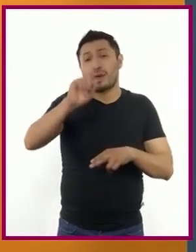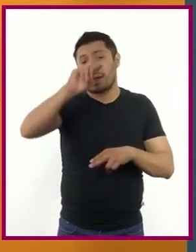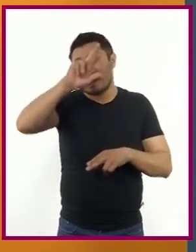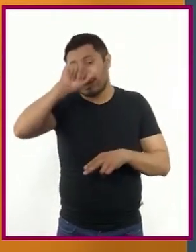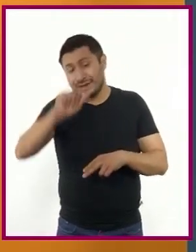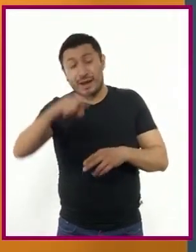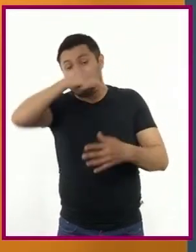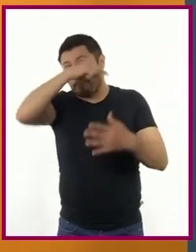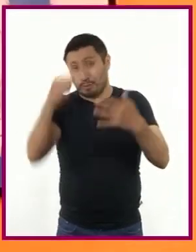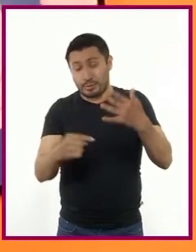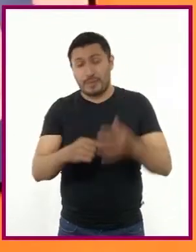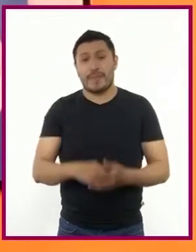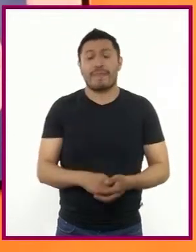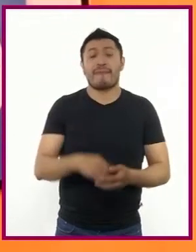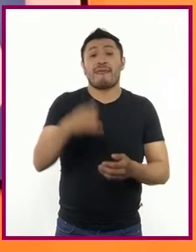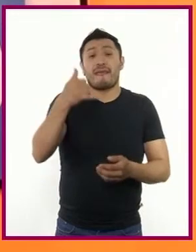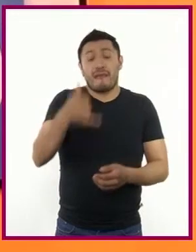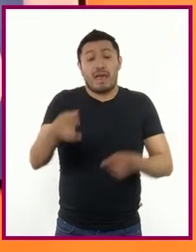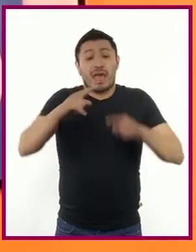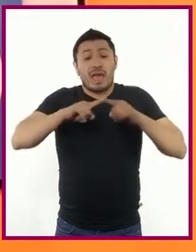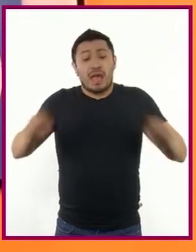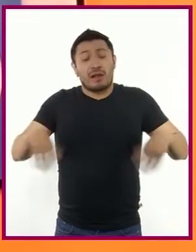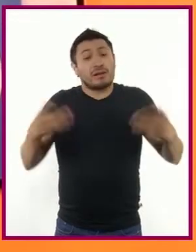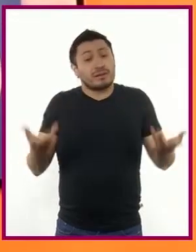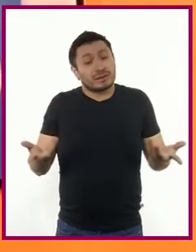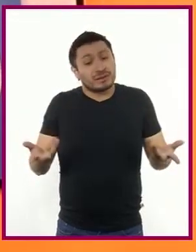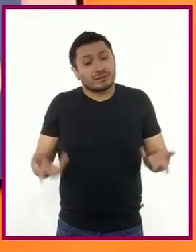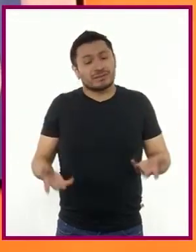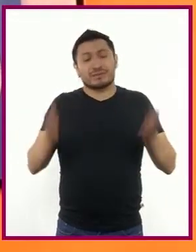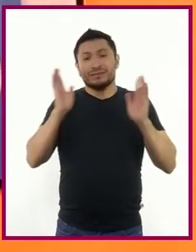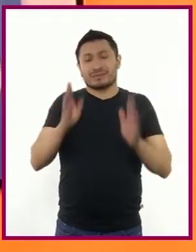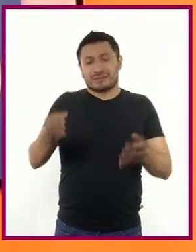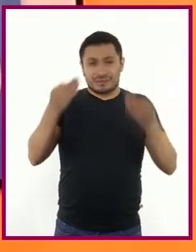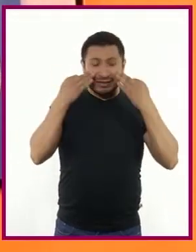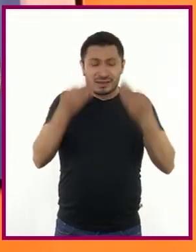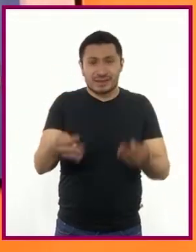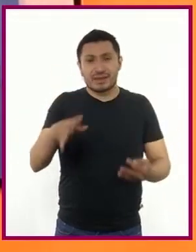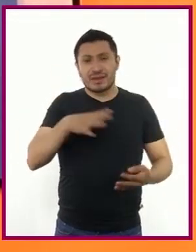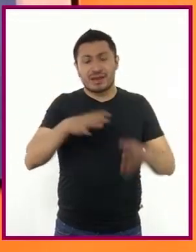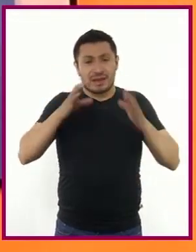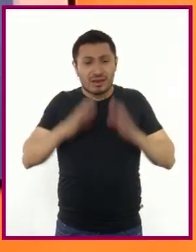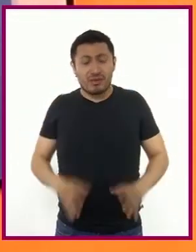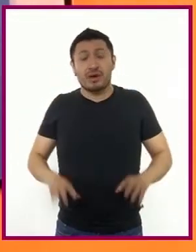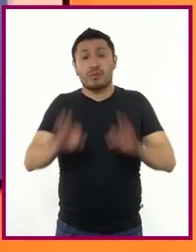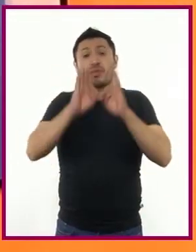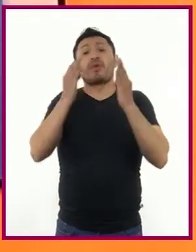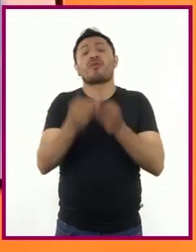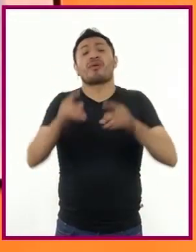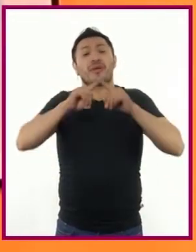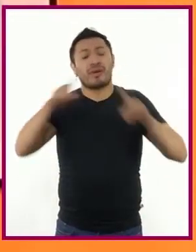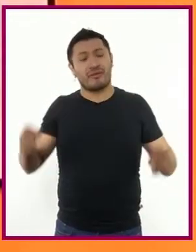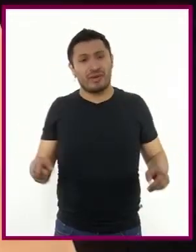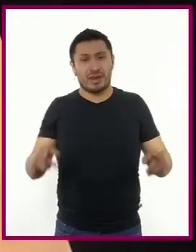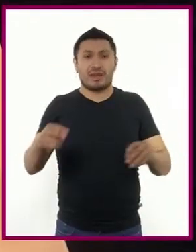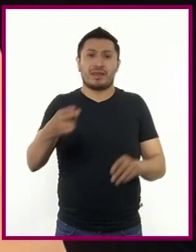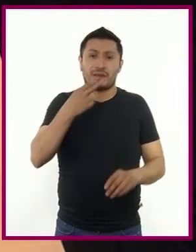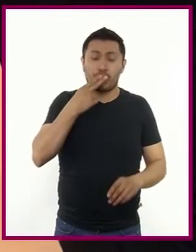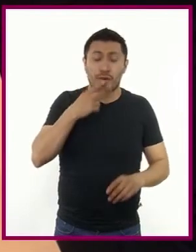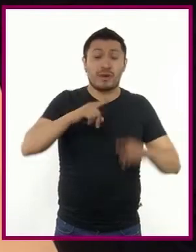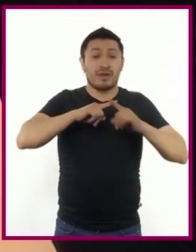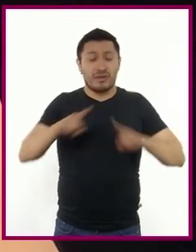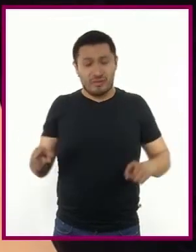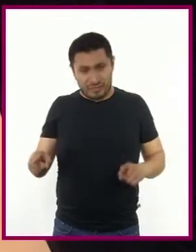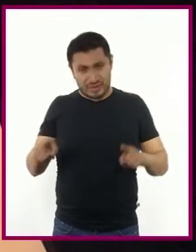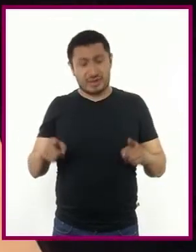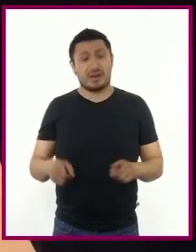¿Y qué tan diferentes somos? Como hemos visto, las formas y funciones pueden variar de